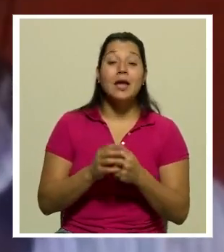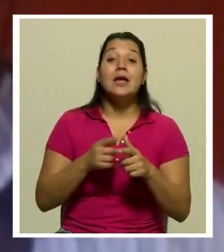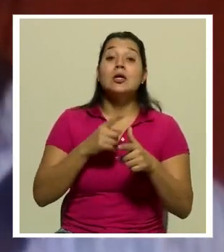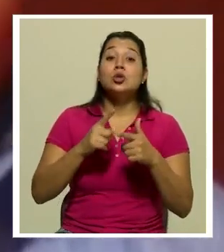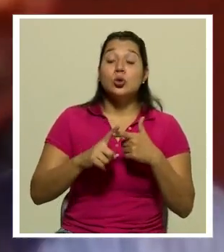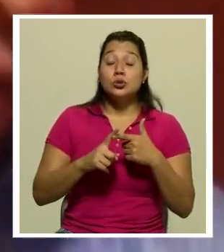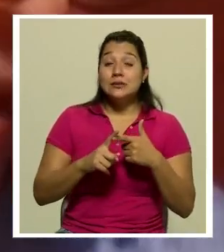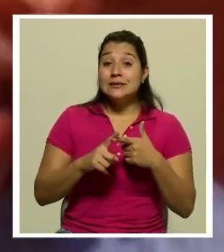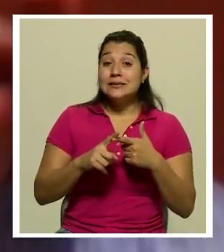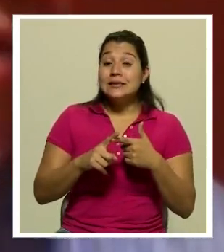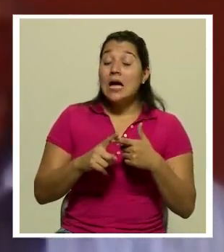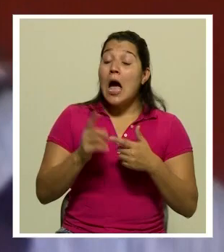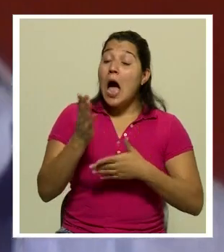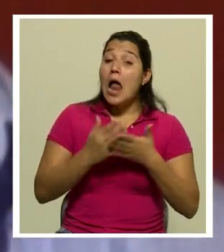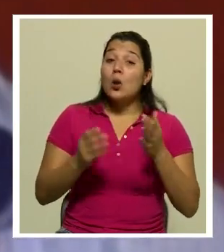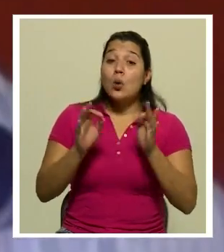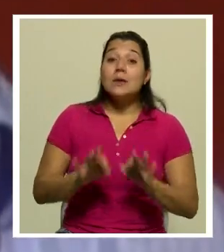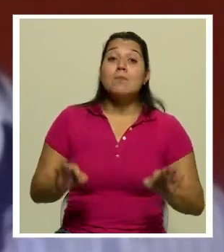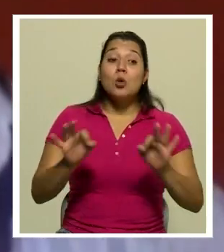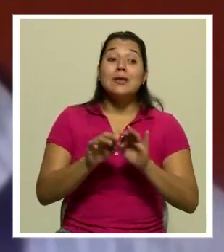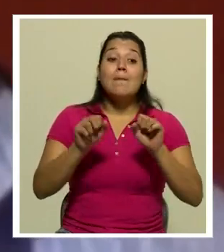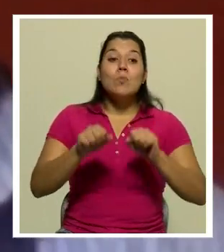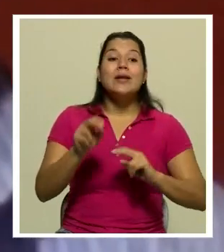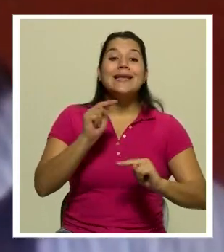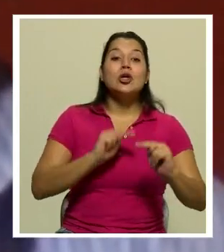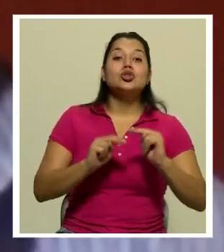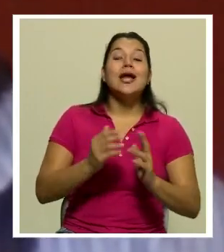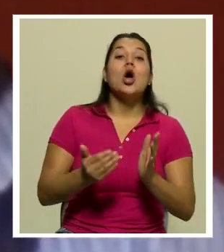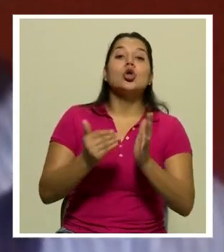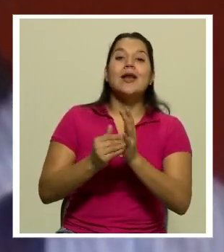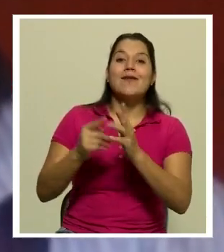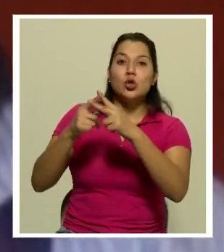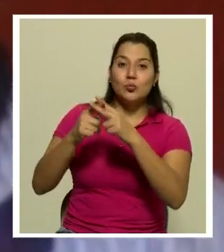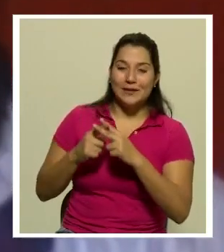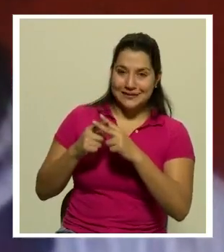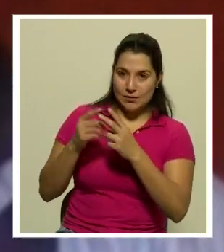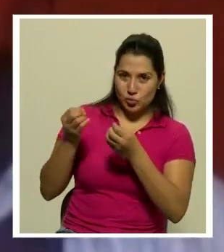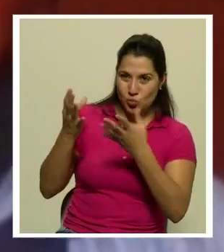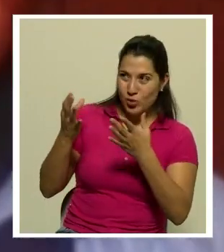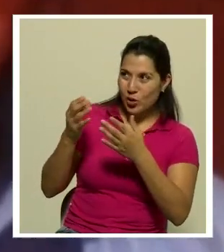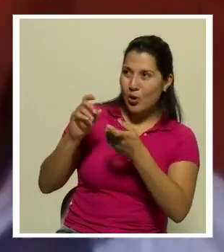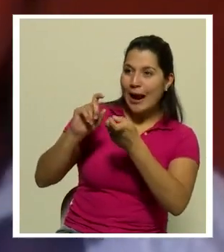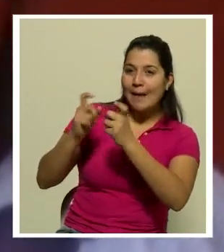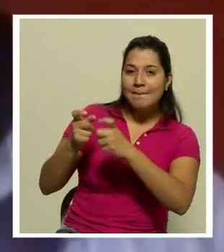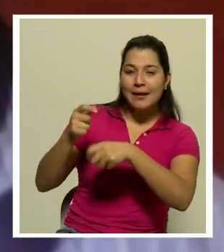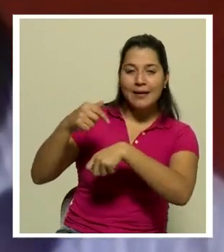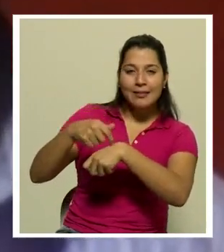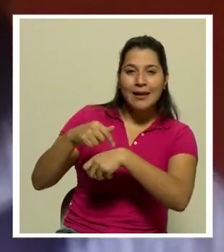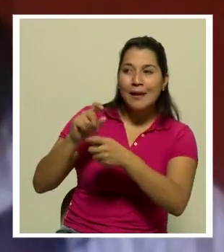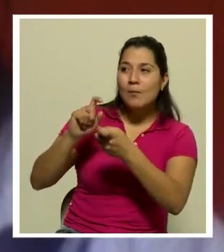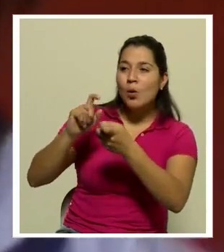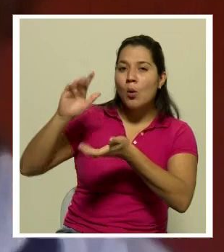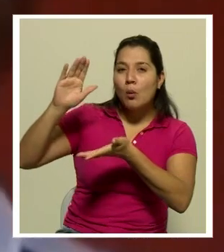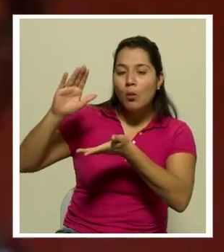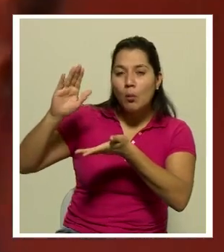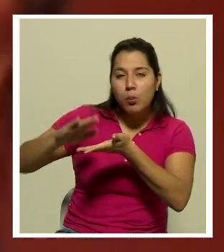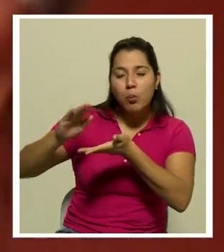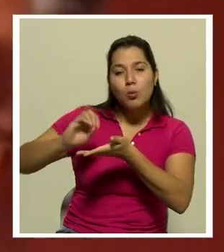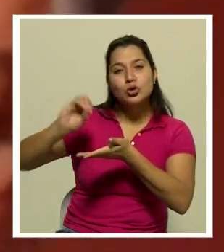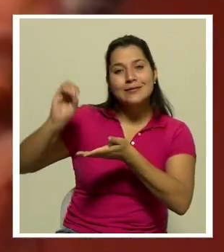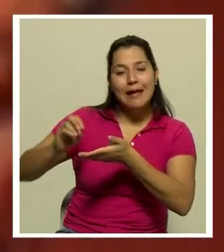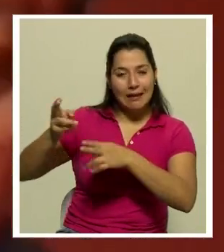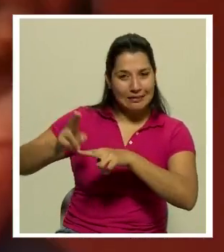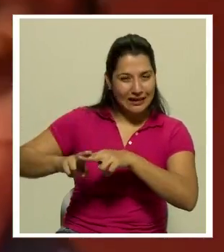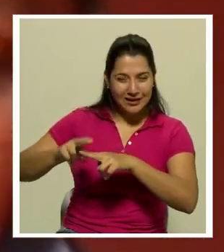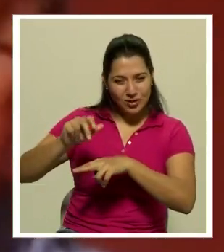cuestiones importantes. Una de ellas es renegociar la deuda pública. Otra es provocar